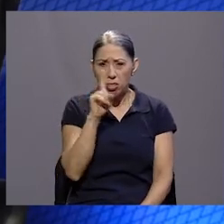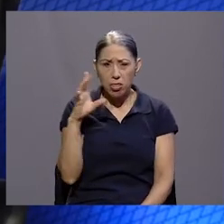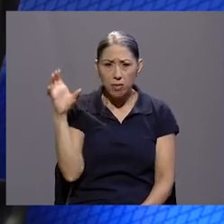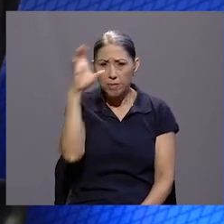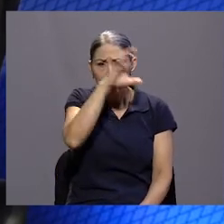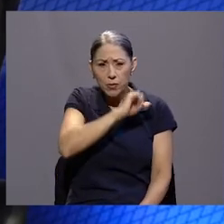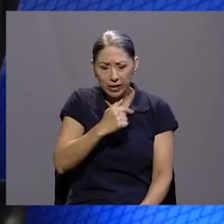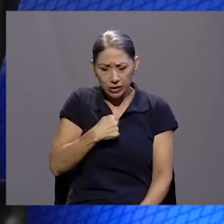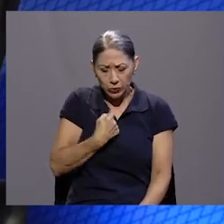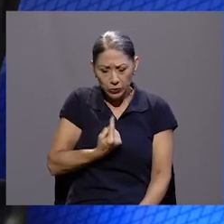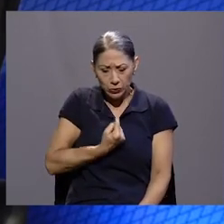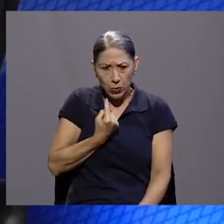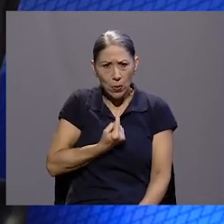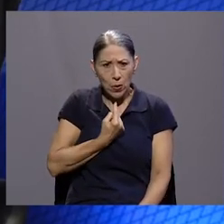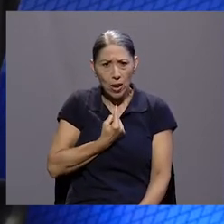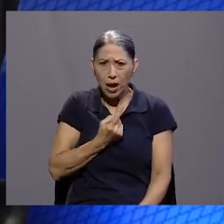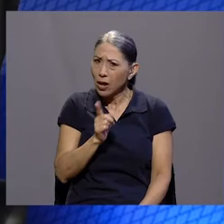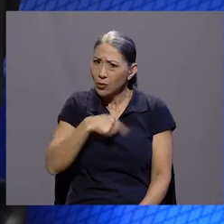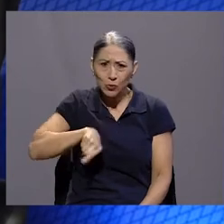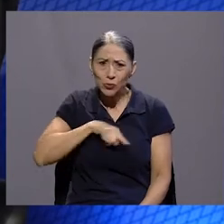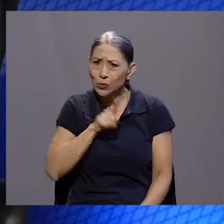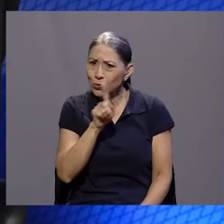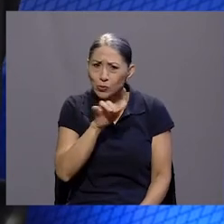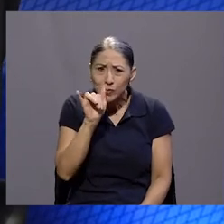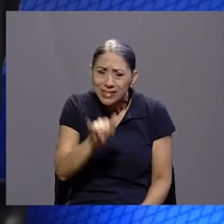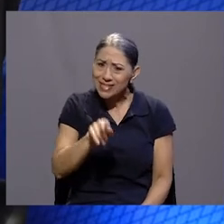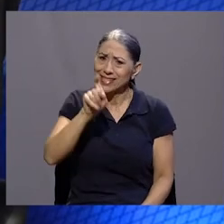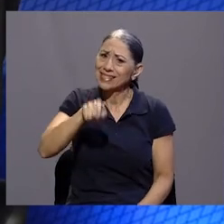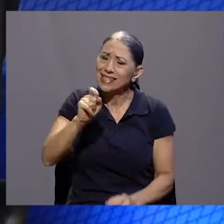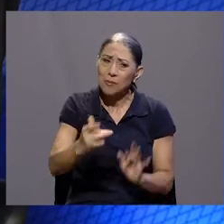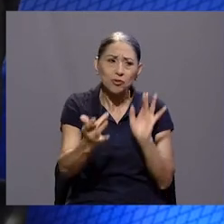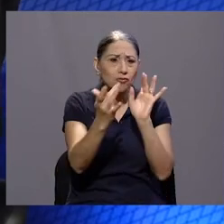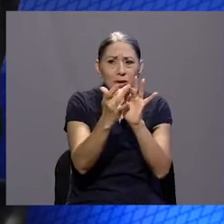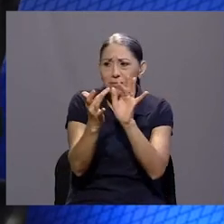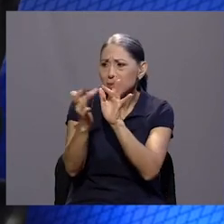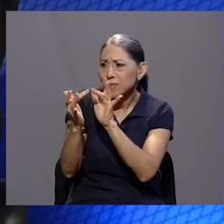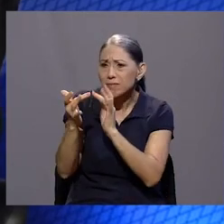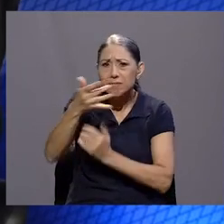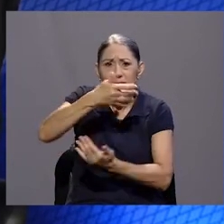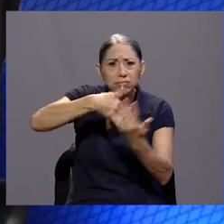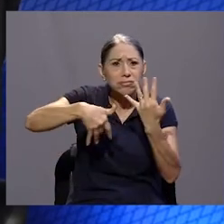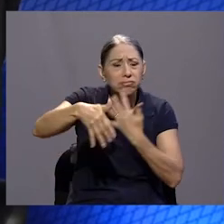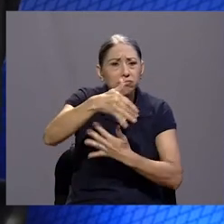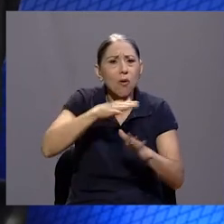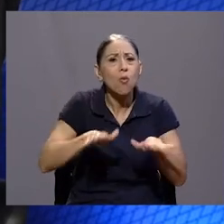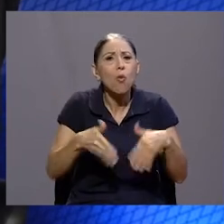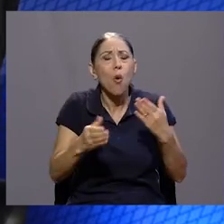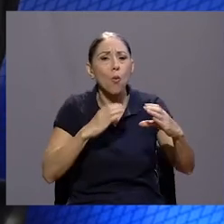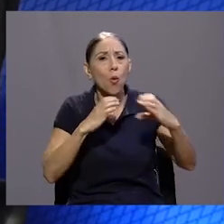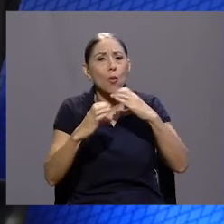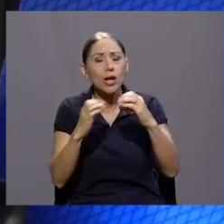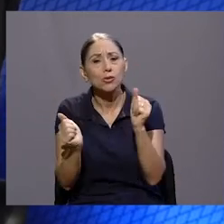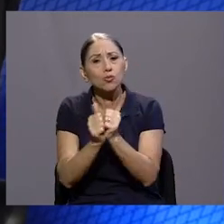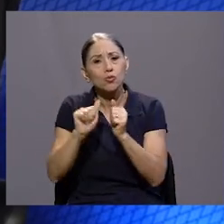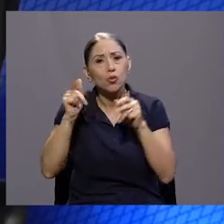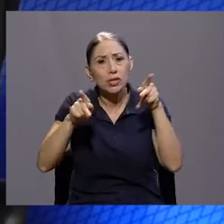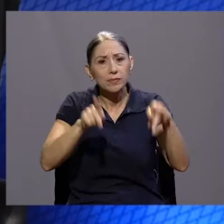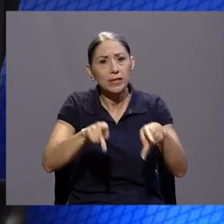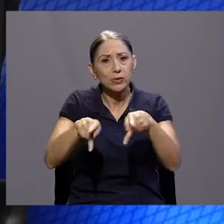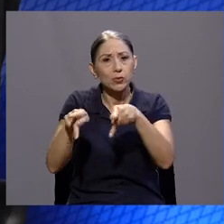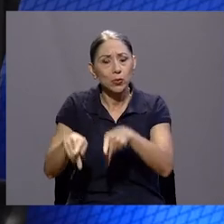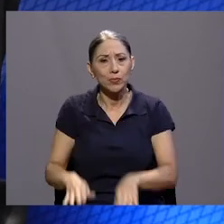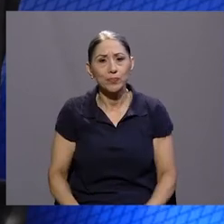necesitamos volver a nutrir eso darme cuenta cómo ha estado mi red de apoyo como estado mi comunicación con otras personas necesito hacer